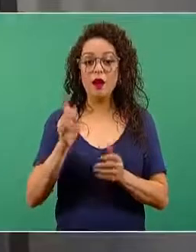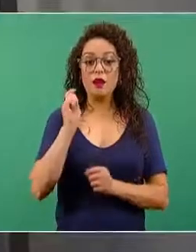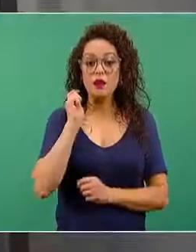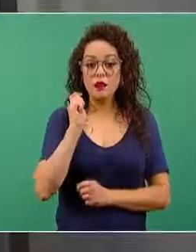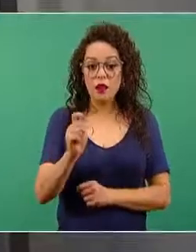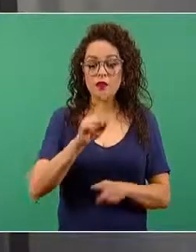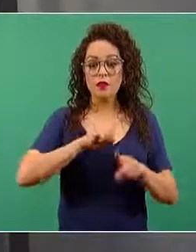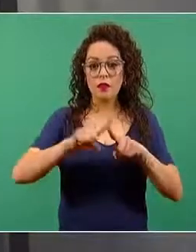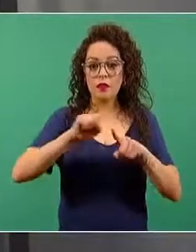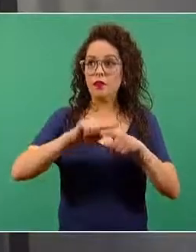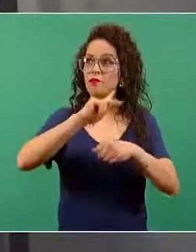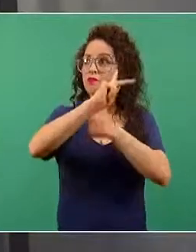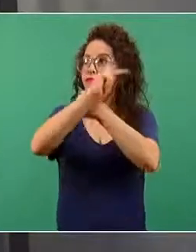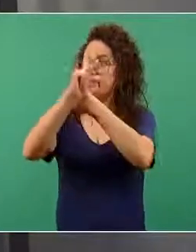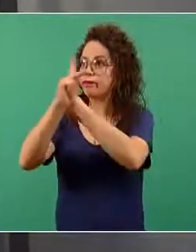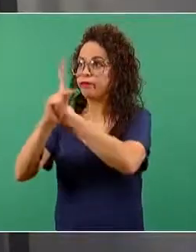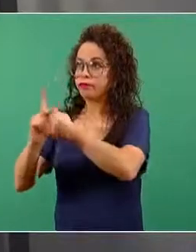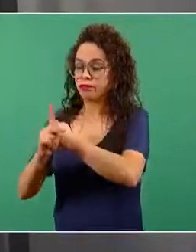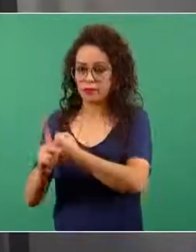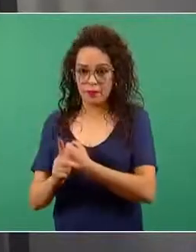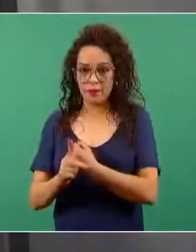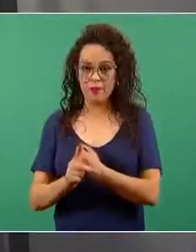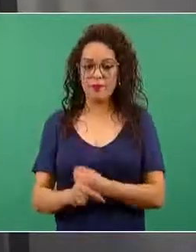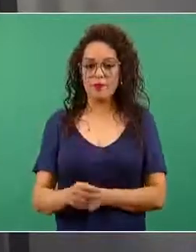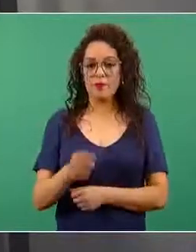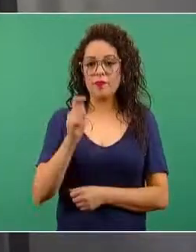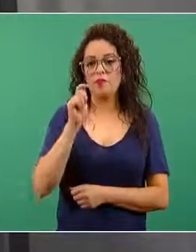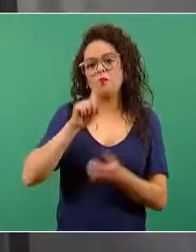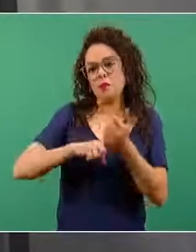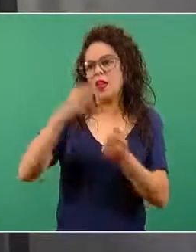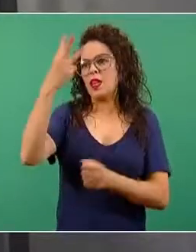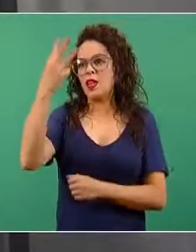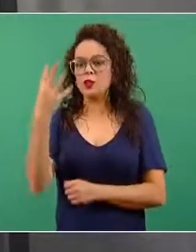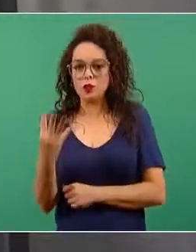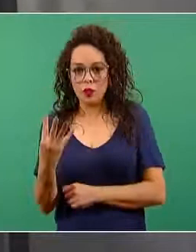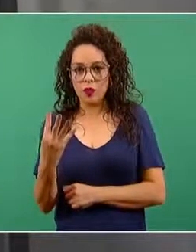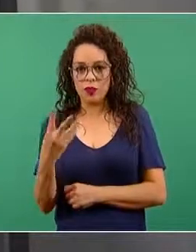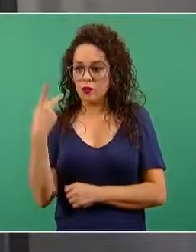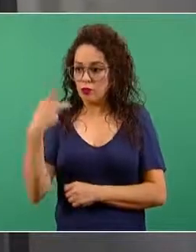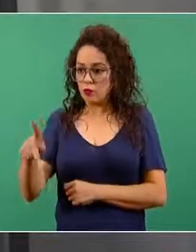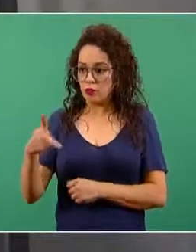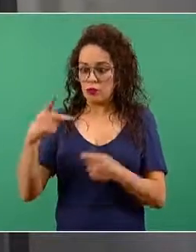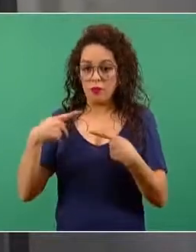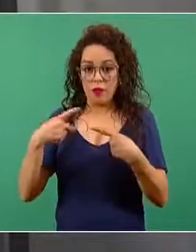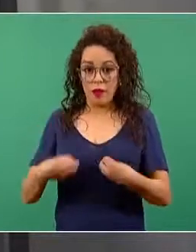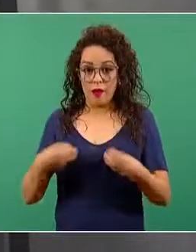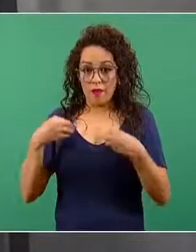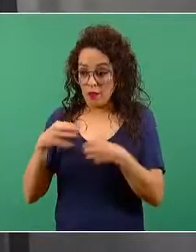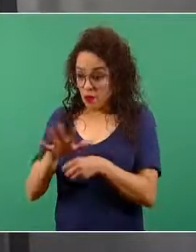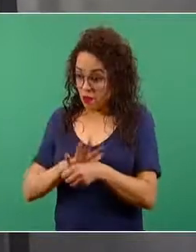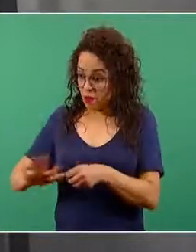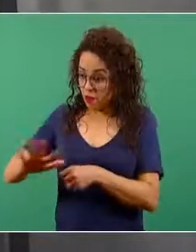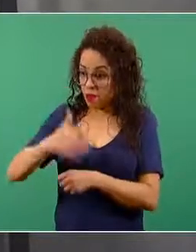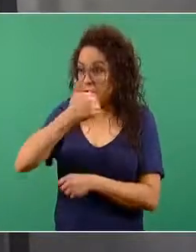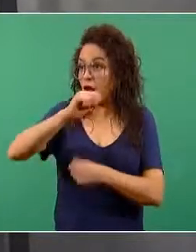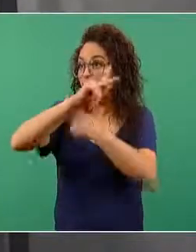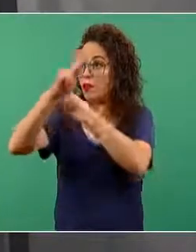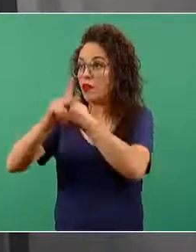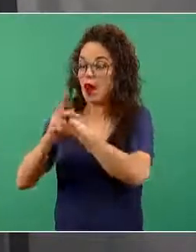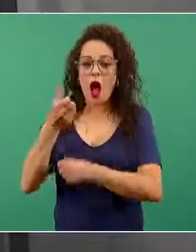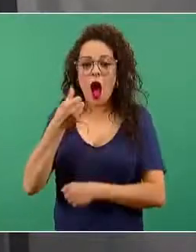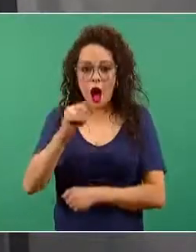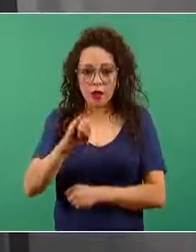cobertura de vacunación cercana a 3/4 partes de su población, es cuando se va a lograr la reducción de